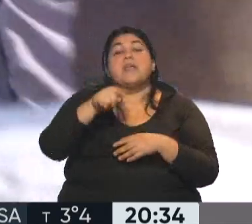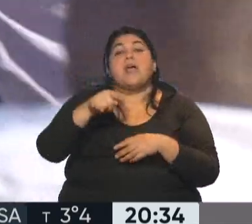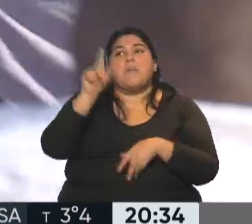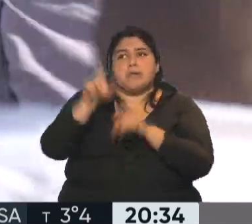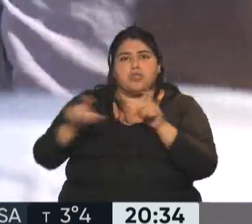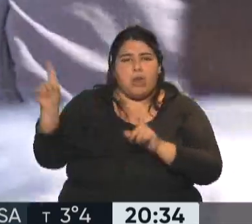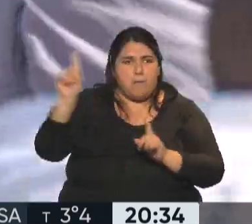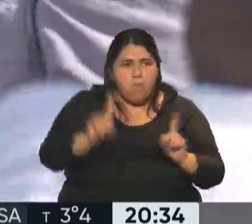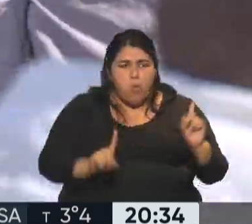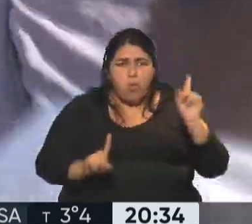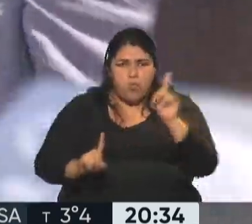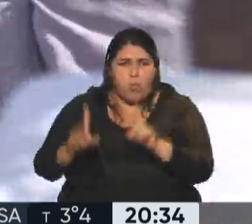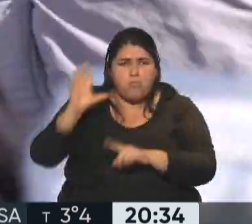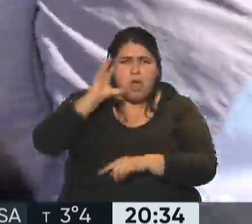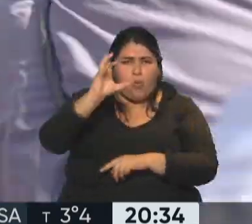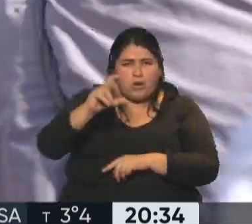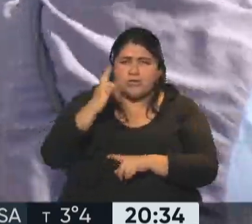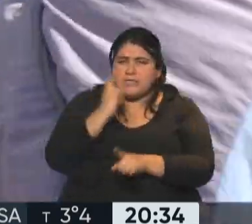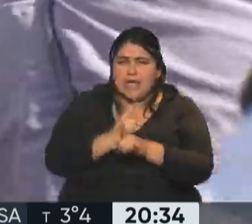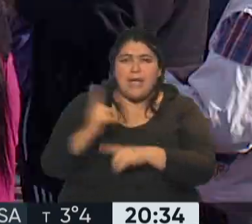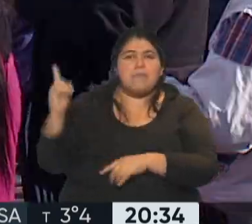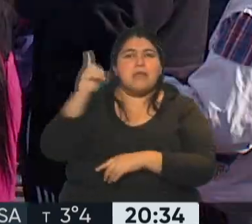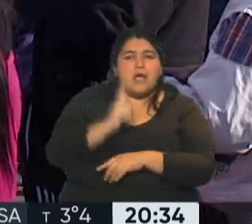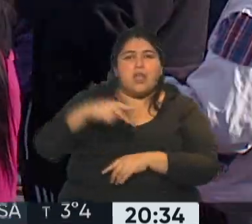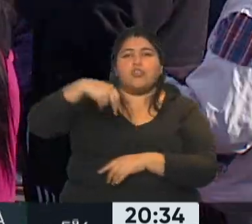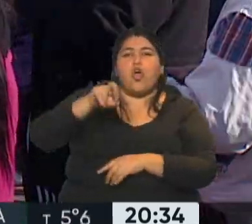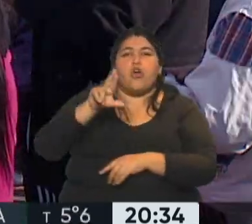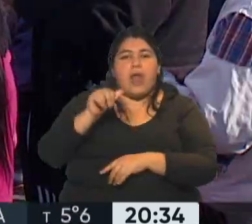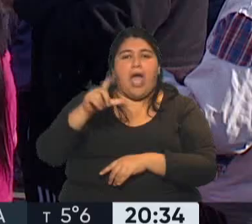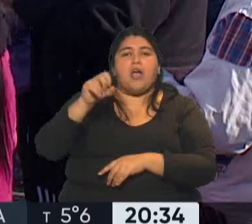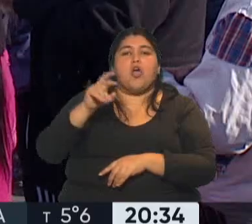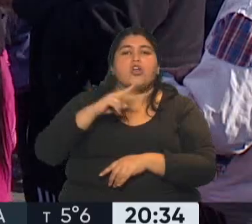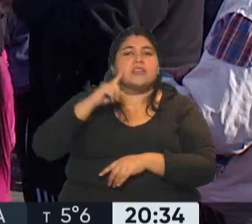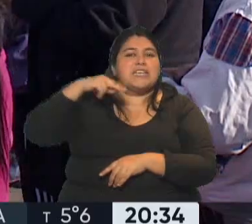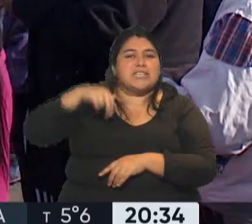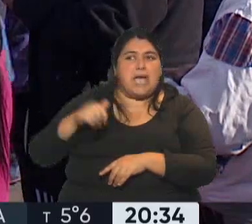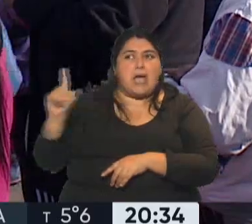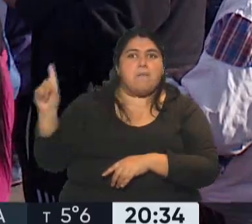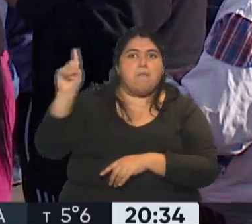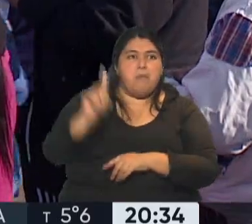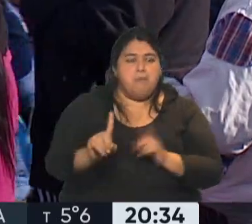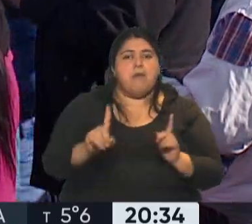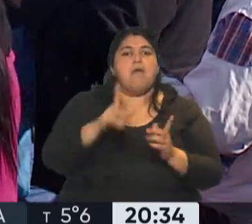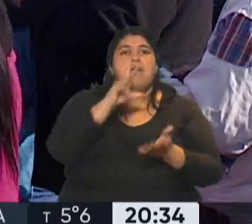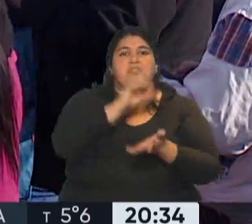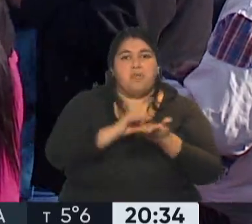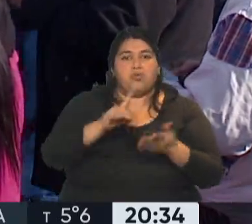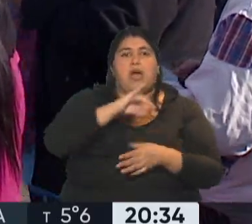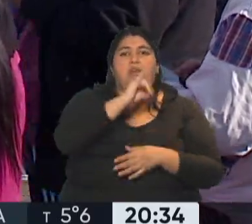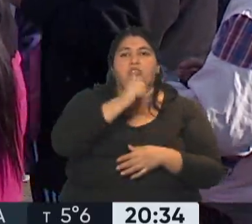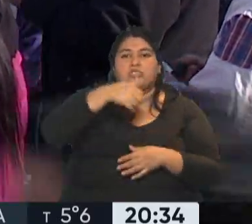personalidades. En ese entonces recuerdo siempre la infaltable Nora Cortiñas, por ese entonces el entonces diputado Zamora